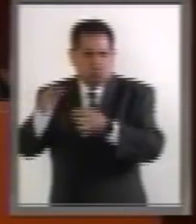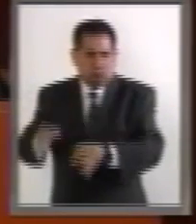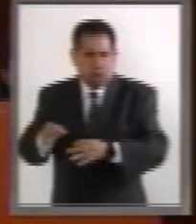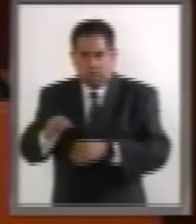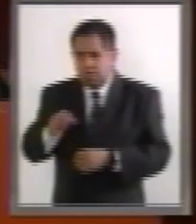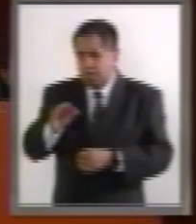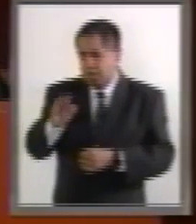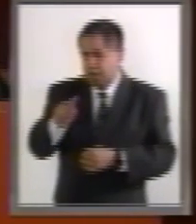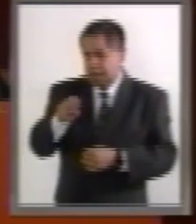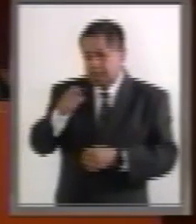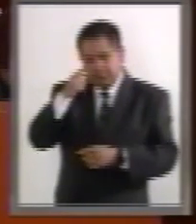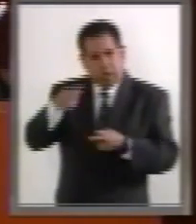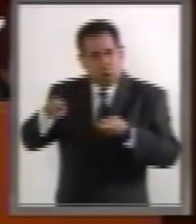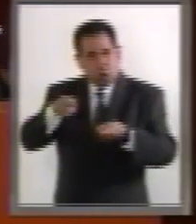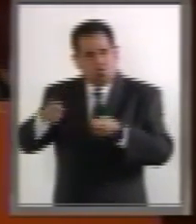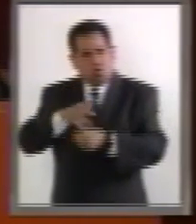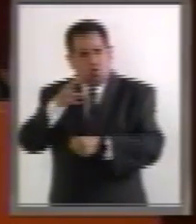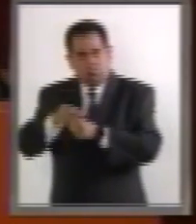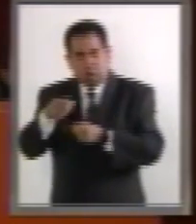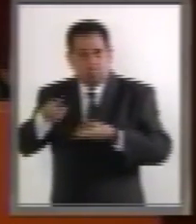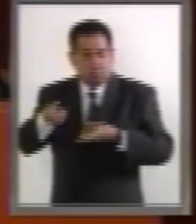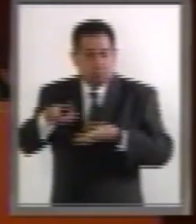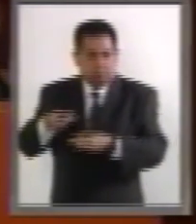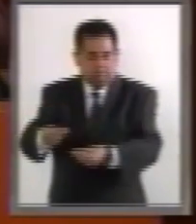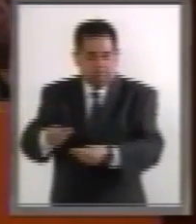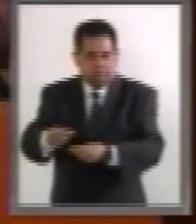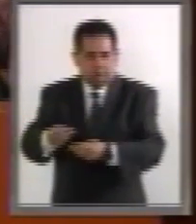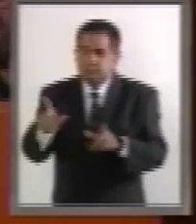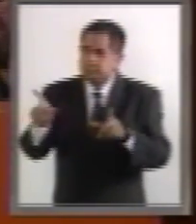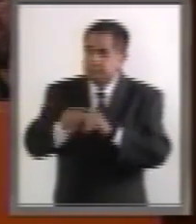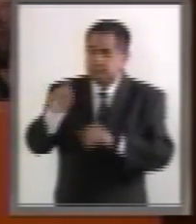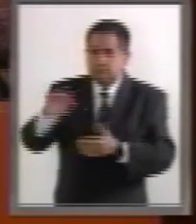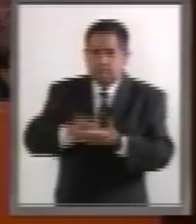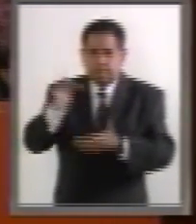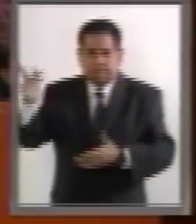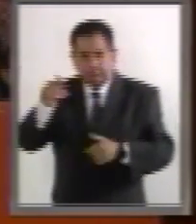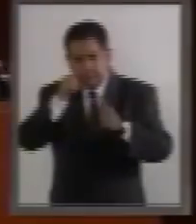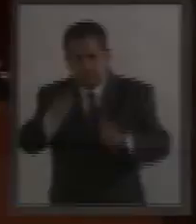Forenses y de controlar su financiamiento. Sería cuanto. Muchas gracias por su atención.